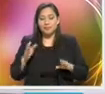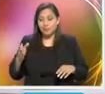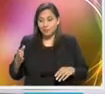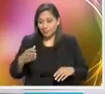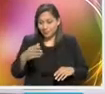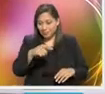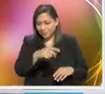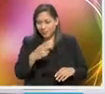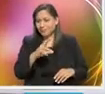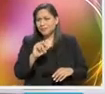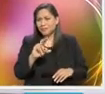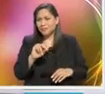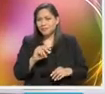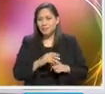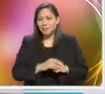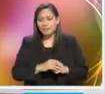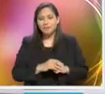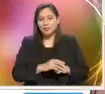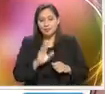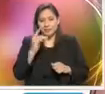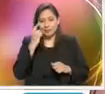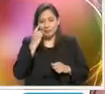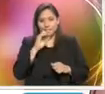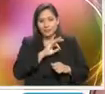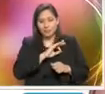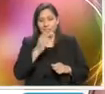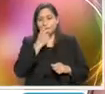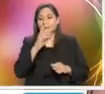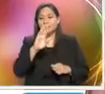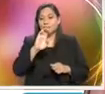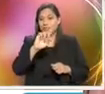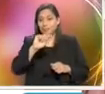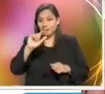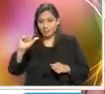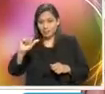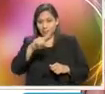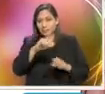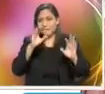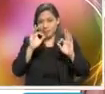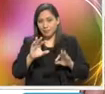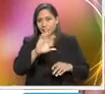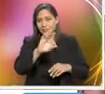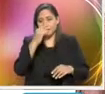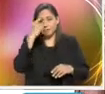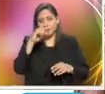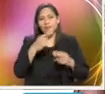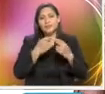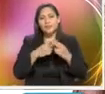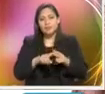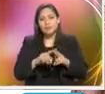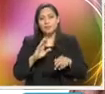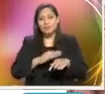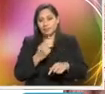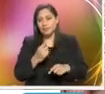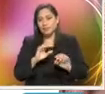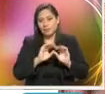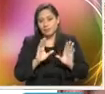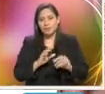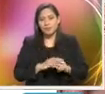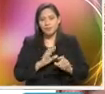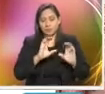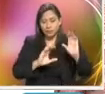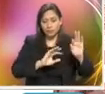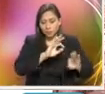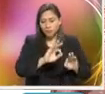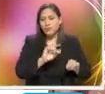llevan tantas cosas así, ¿o sí? Mira, podemos decir que el pez beta es una excelente opción para iniciar. Porque en efecto, tal vez sus